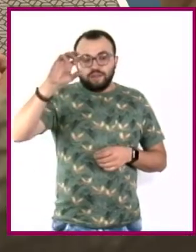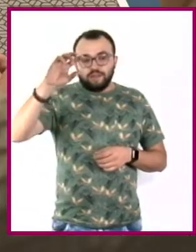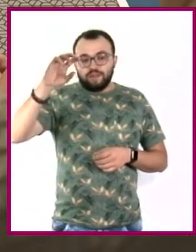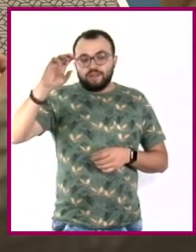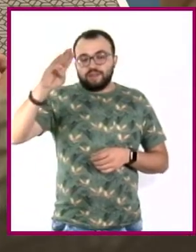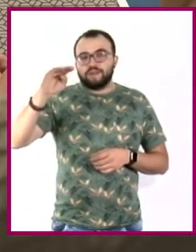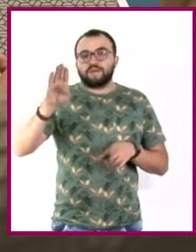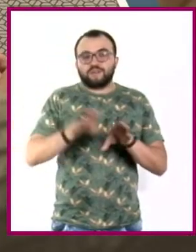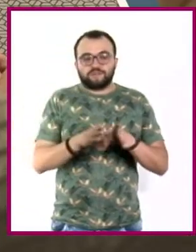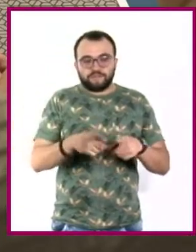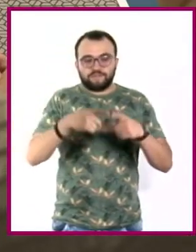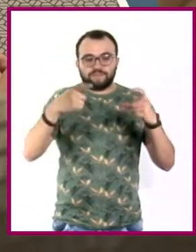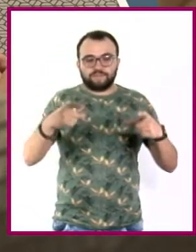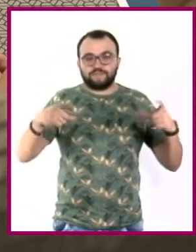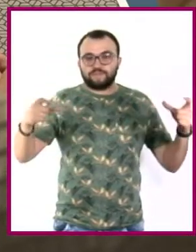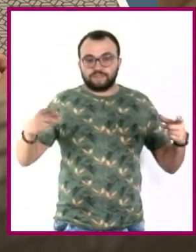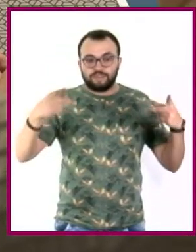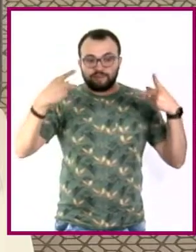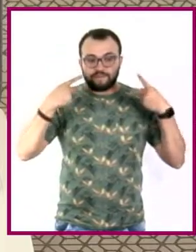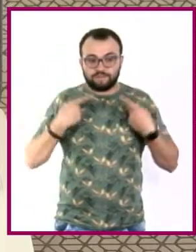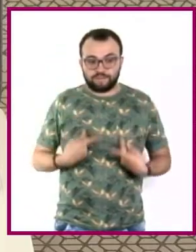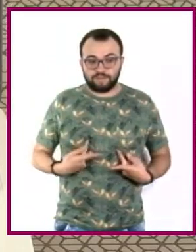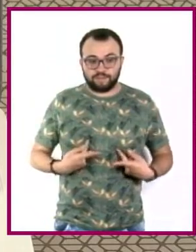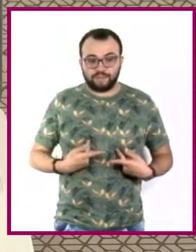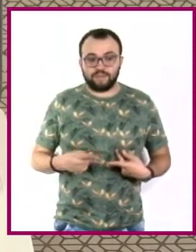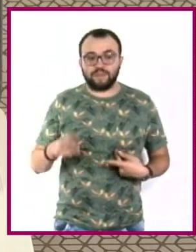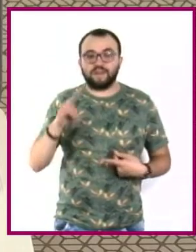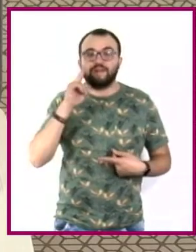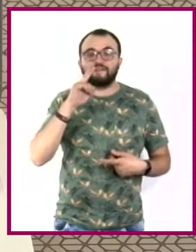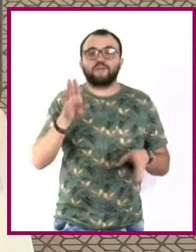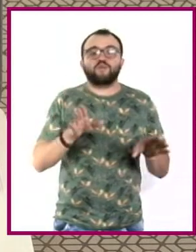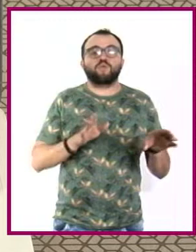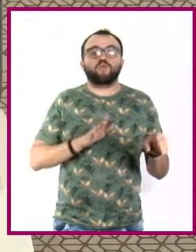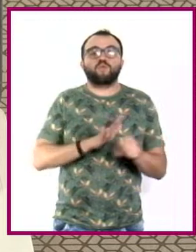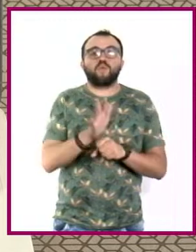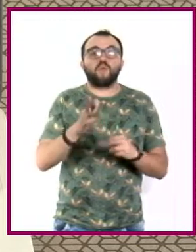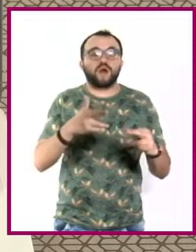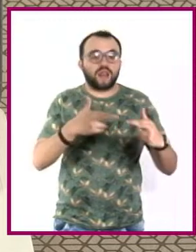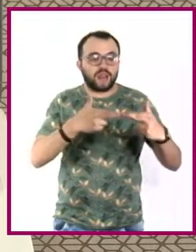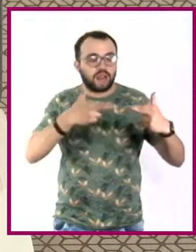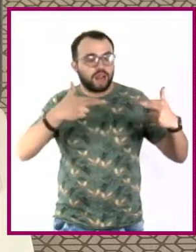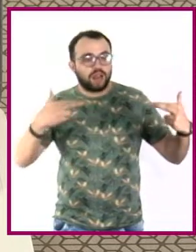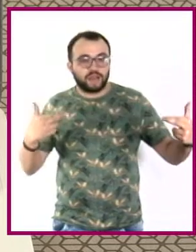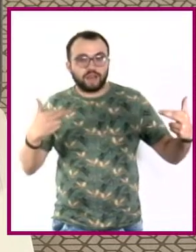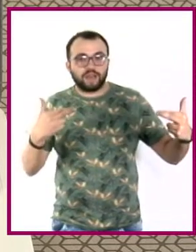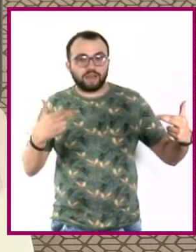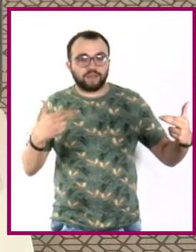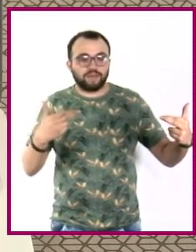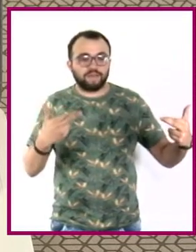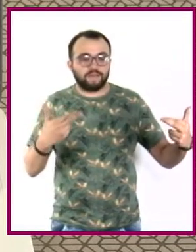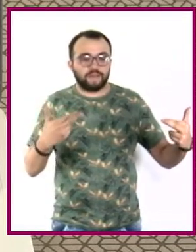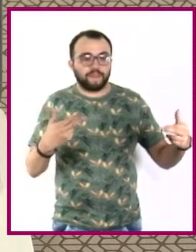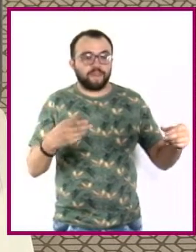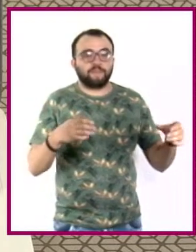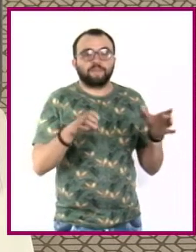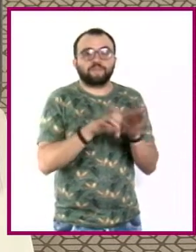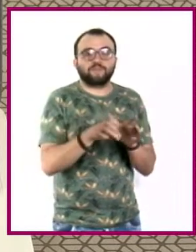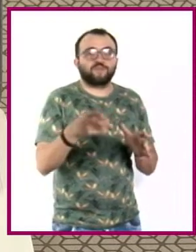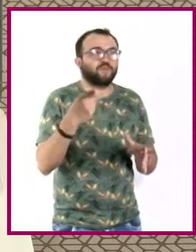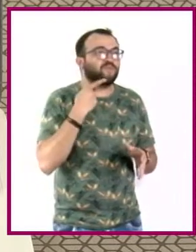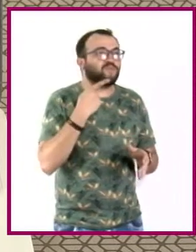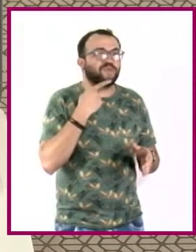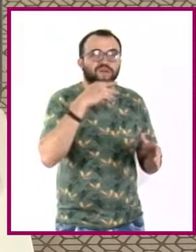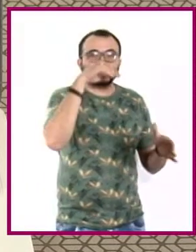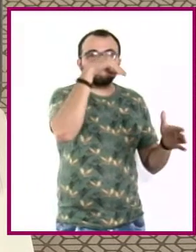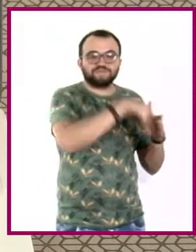crecimiento de la población y ven la relación que existe con eventos como inestabilidad política. Entonces lo que